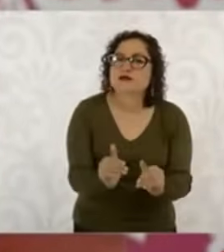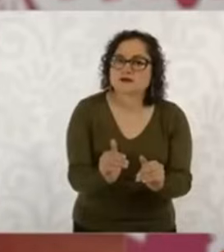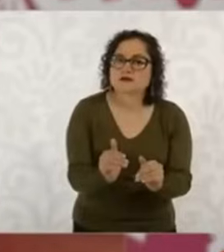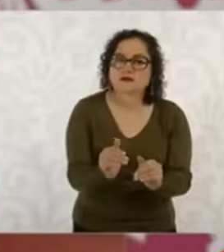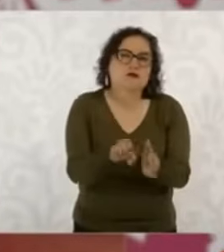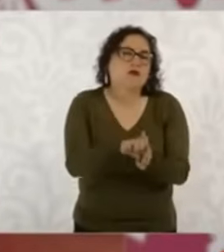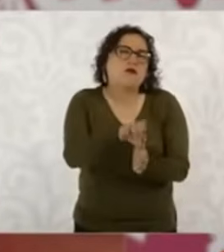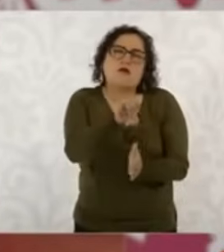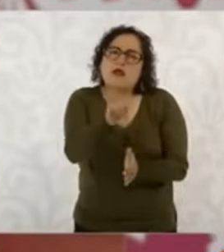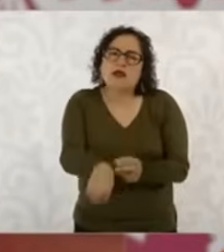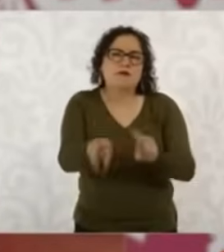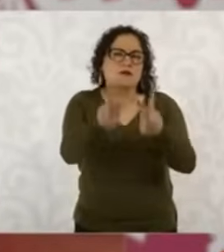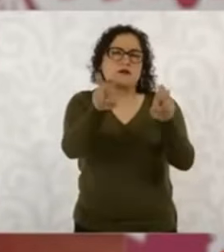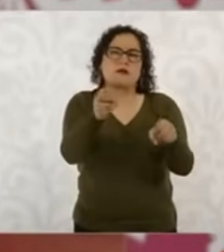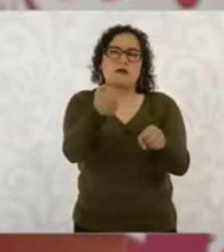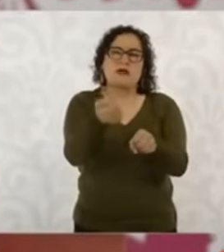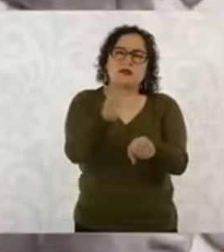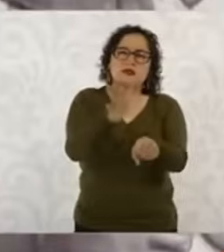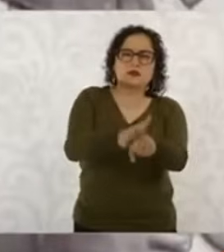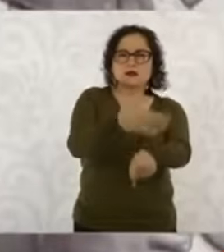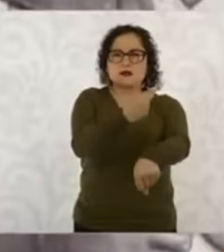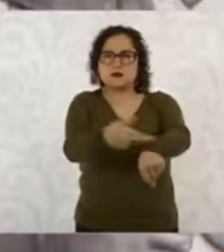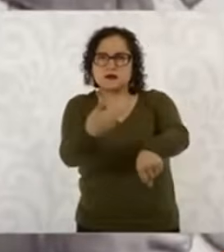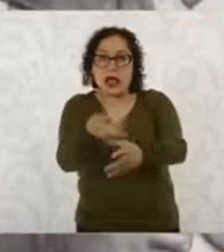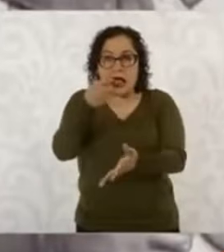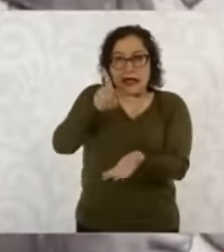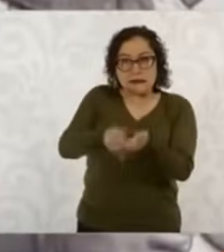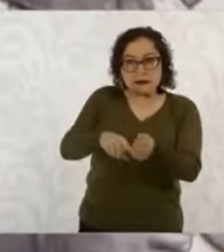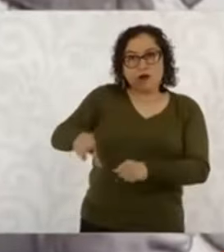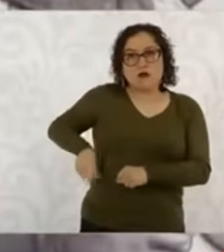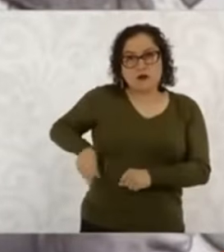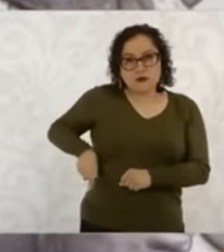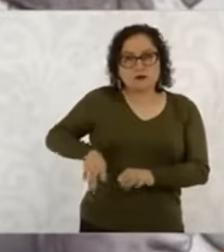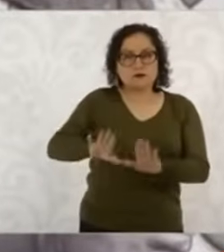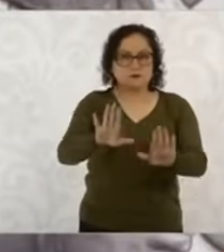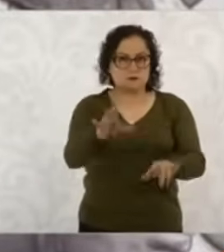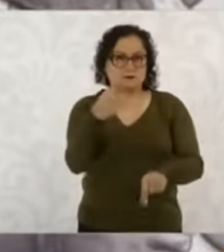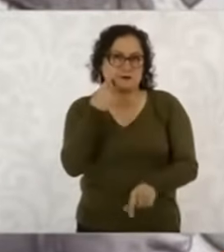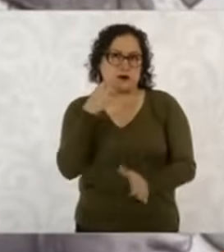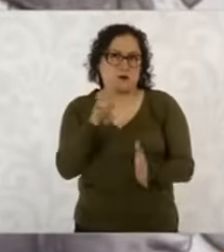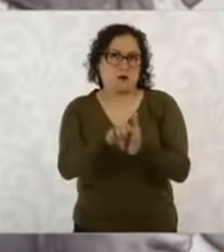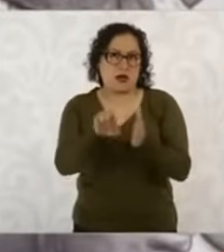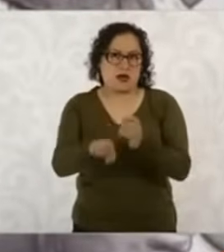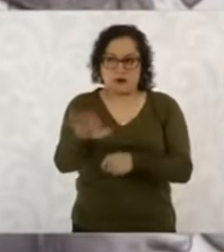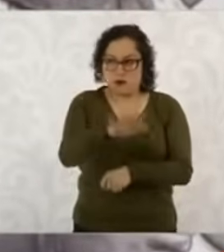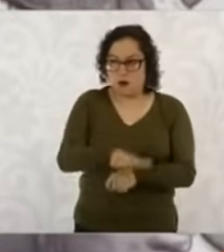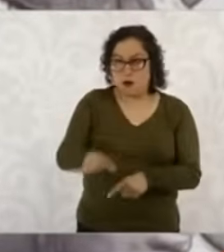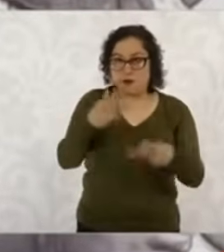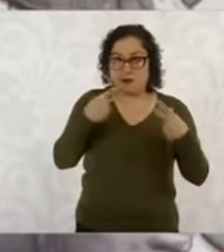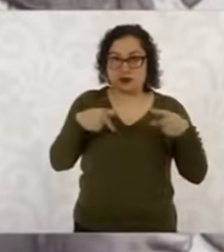del gobierno. Por ejemplo, los salarios de los altos funcionarios no van a aumentar,